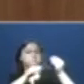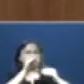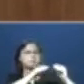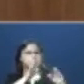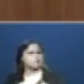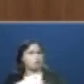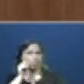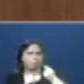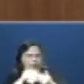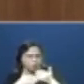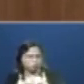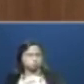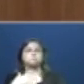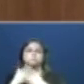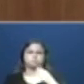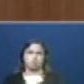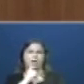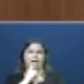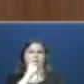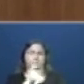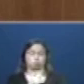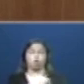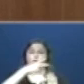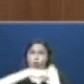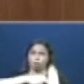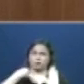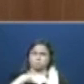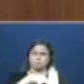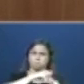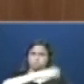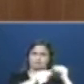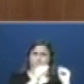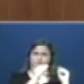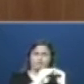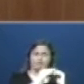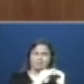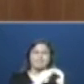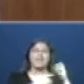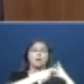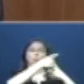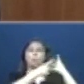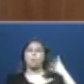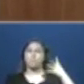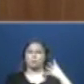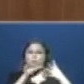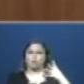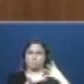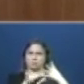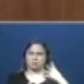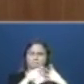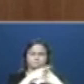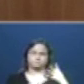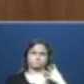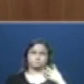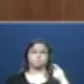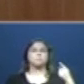parlamentario de convalidación del decreto ley dicha norma incidirá en cuatro ámbitos fundamentales